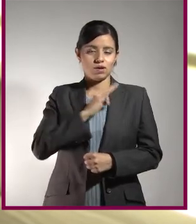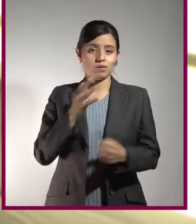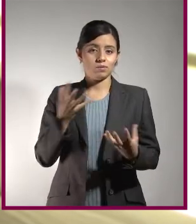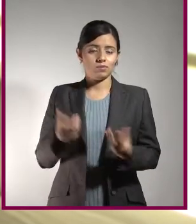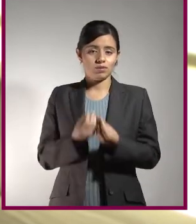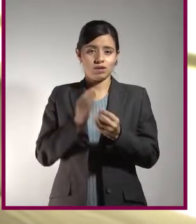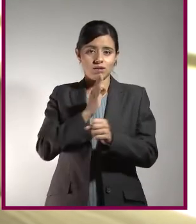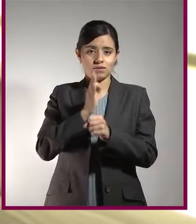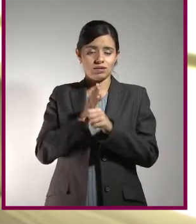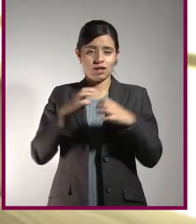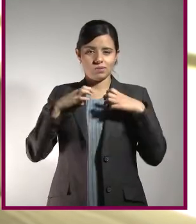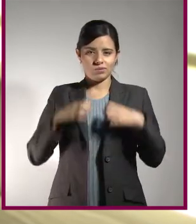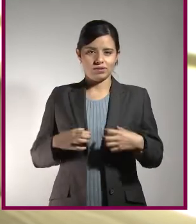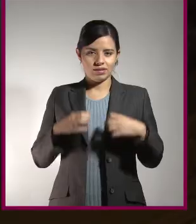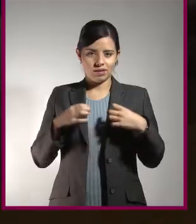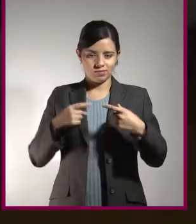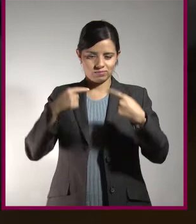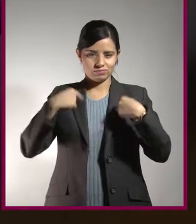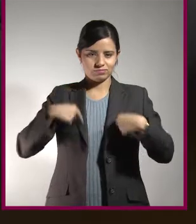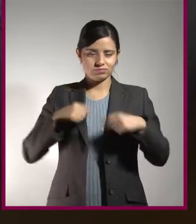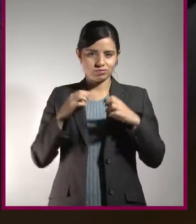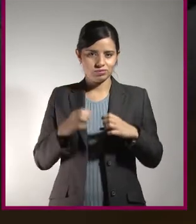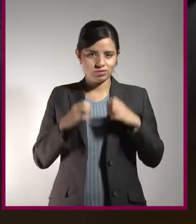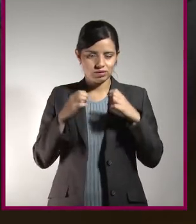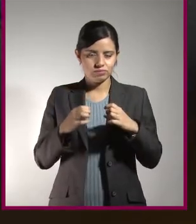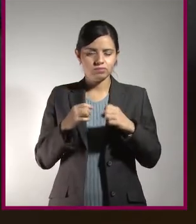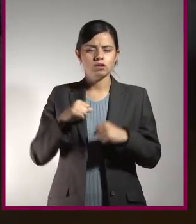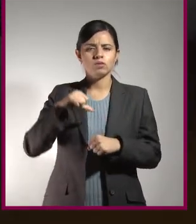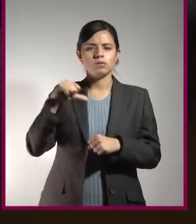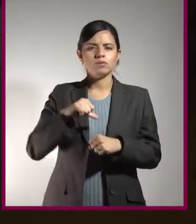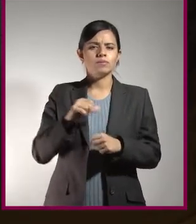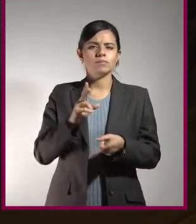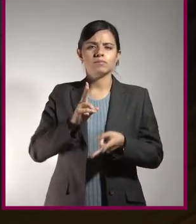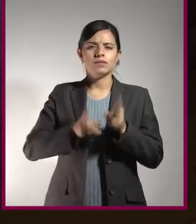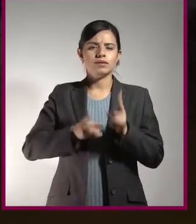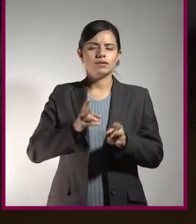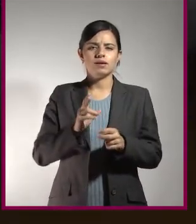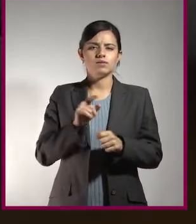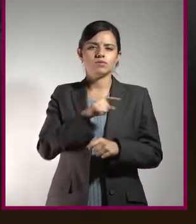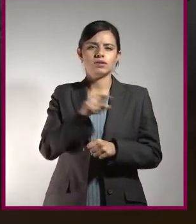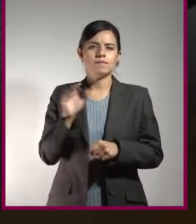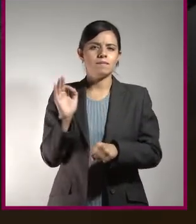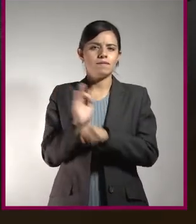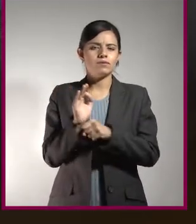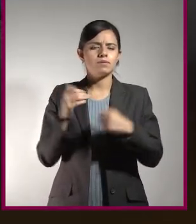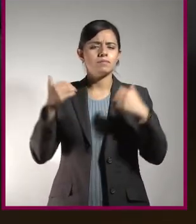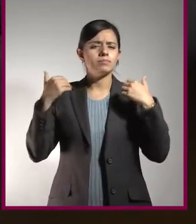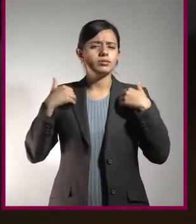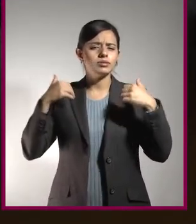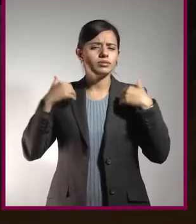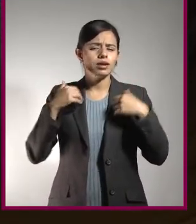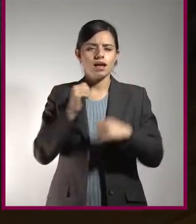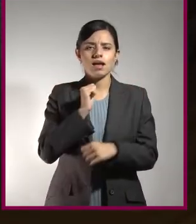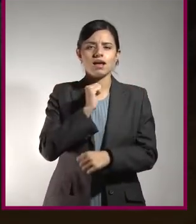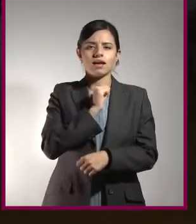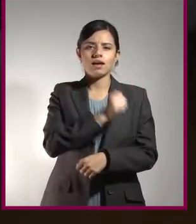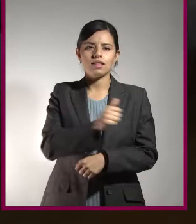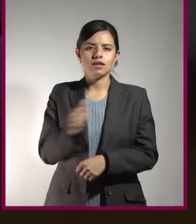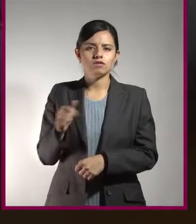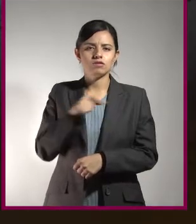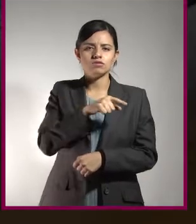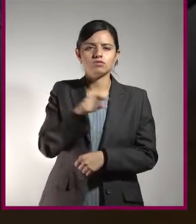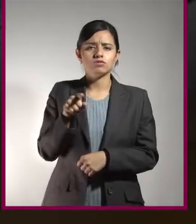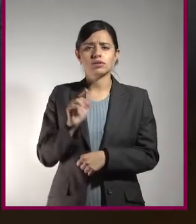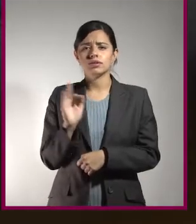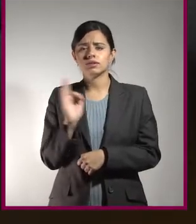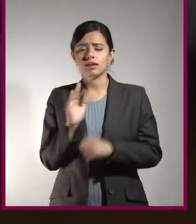este espacio dedicado al cuidado personal. Hoy hablaremos de los beneficios del ocio. En estos tiempos, donde cada uno procesamos a nuestra